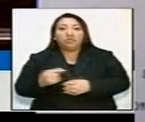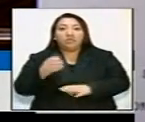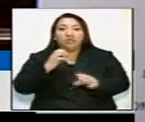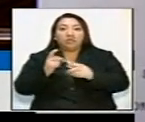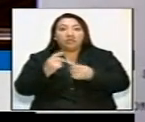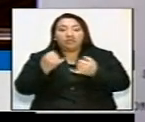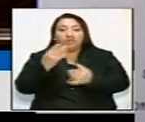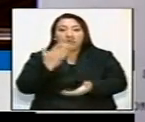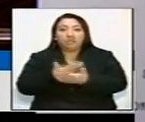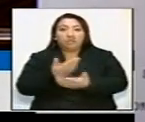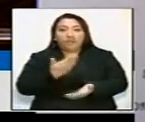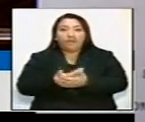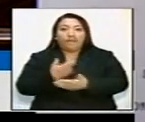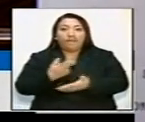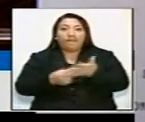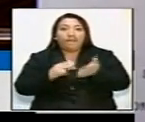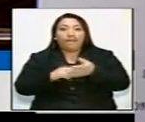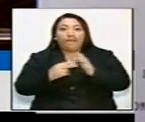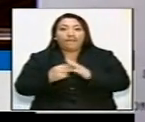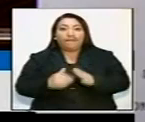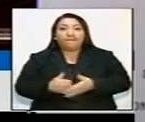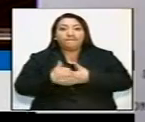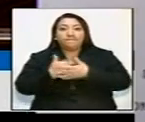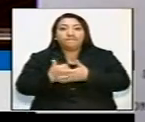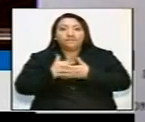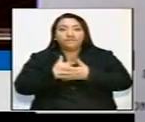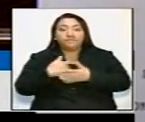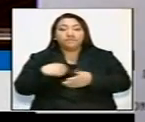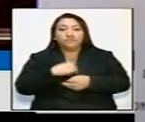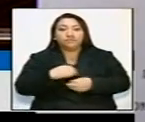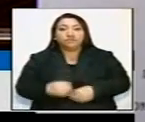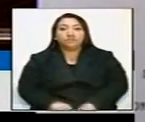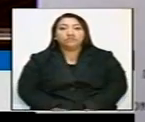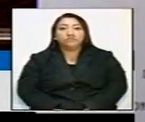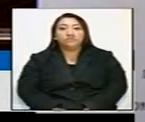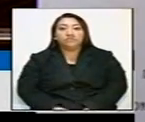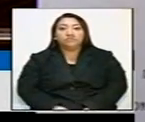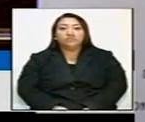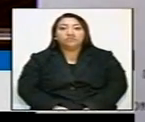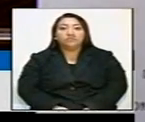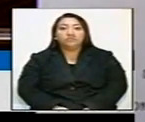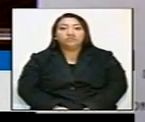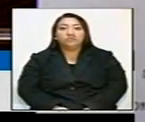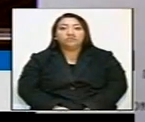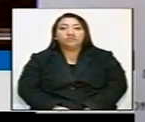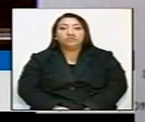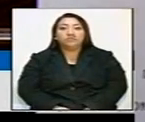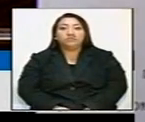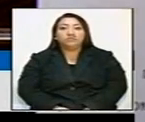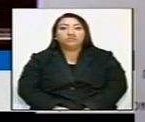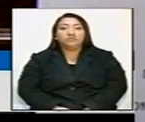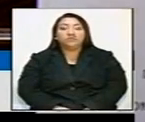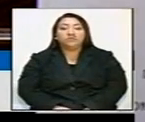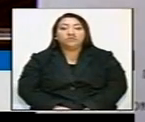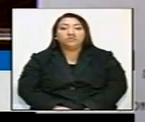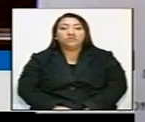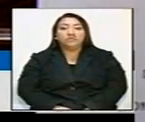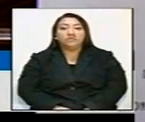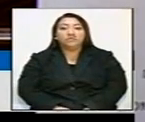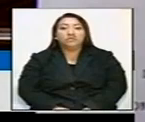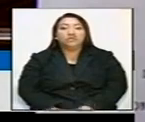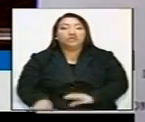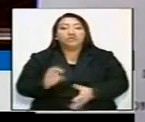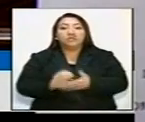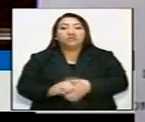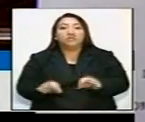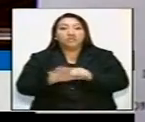rendición de cuentas, que nos va a permitir a nosotros con este plan generar confianza, ¿no?, en los